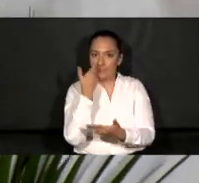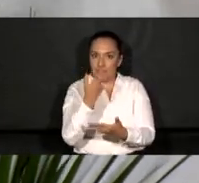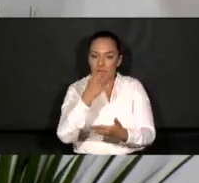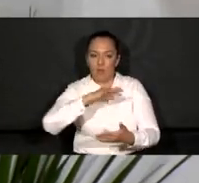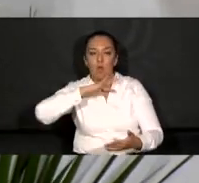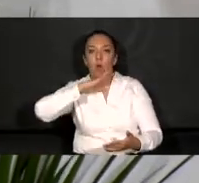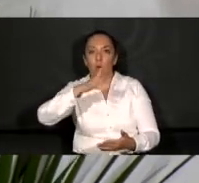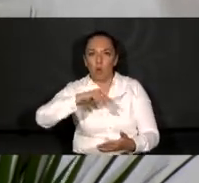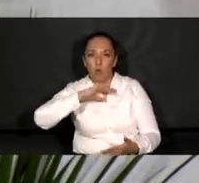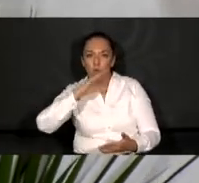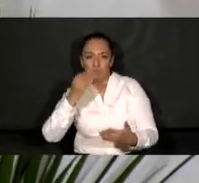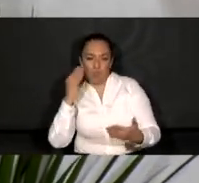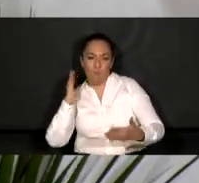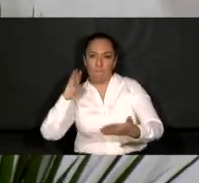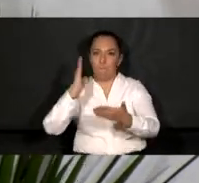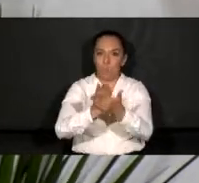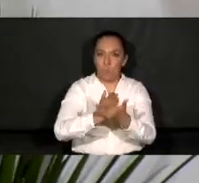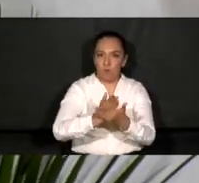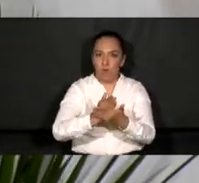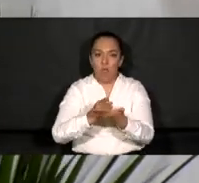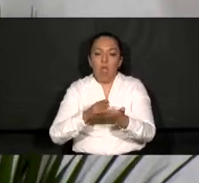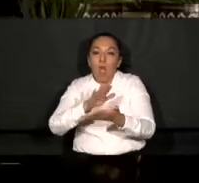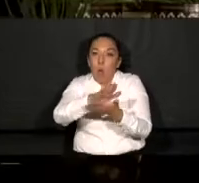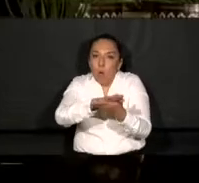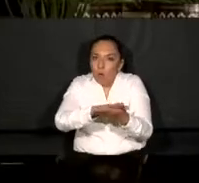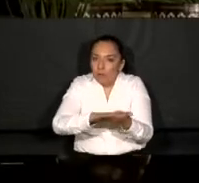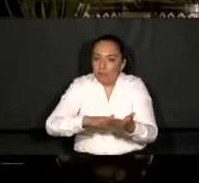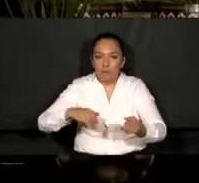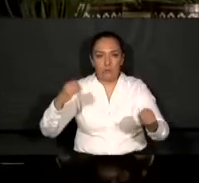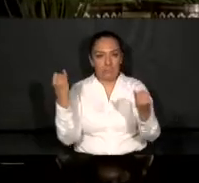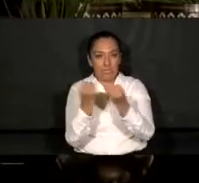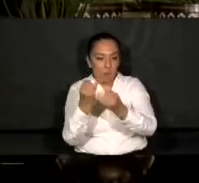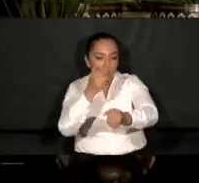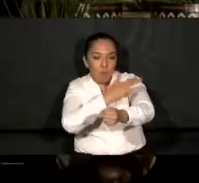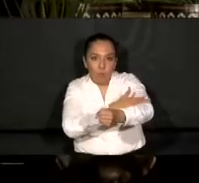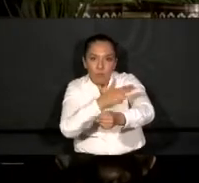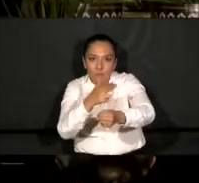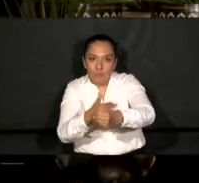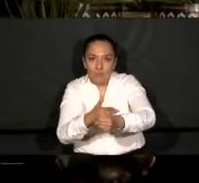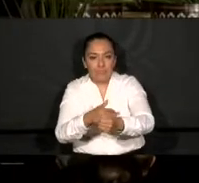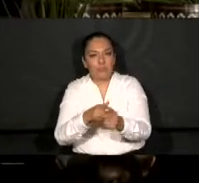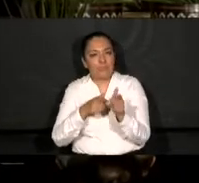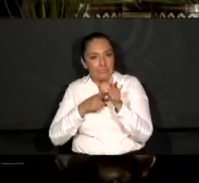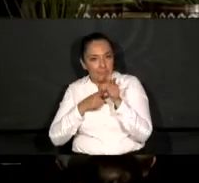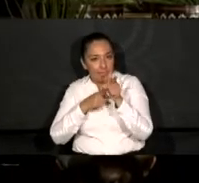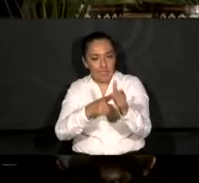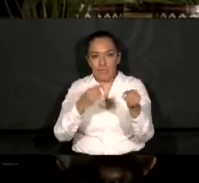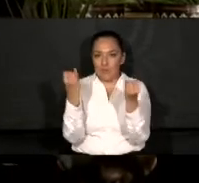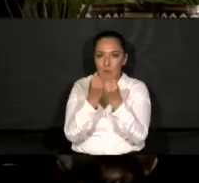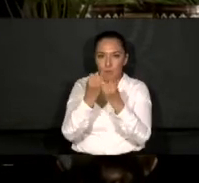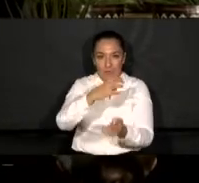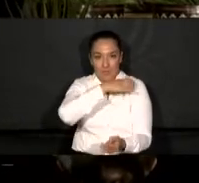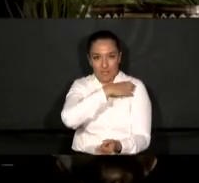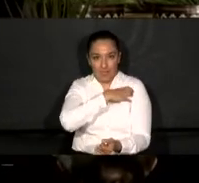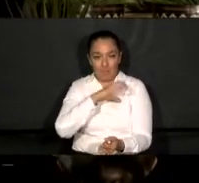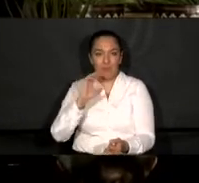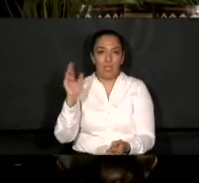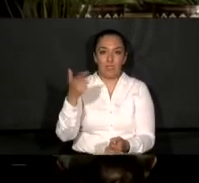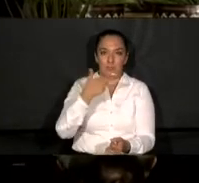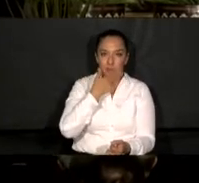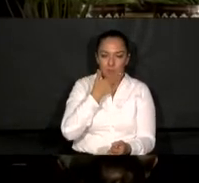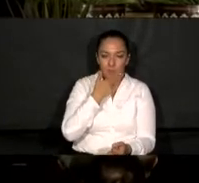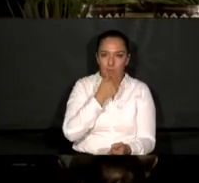corrupción, en materia de honestidad, así como lo hicimos en el municipio de Chihuahua. Y por otro lado,